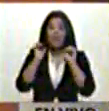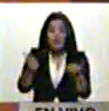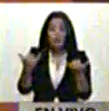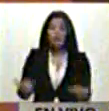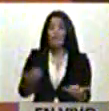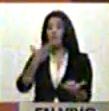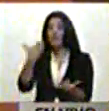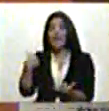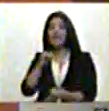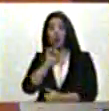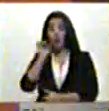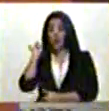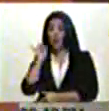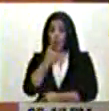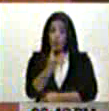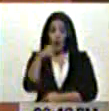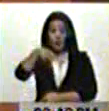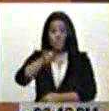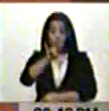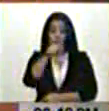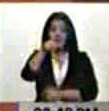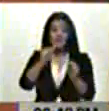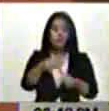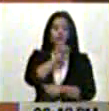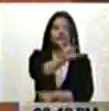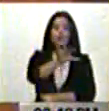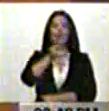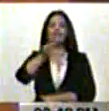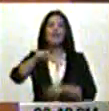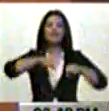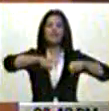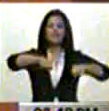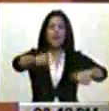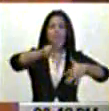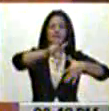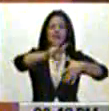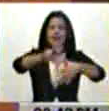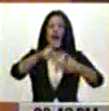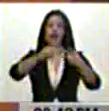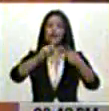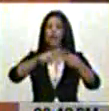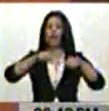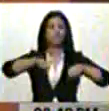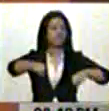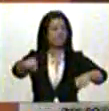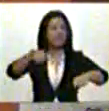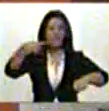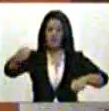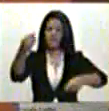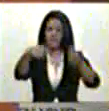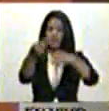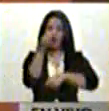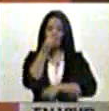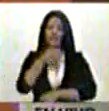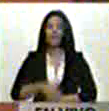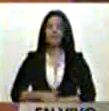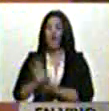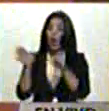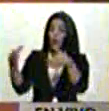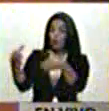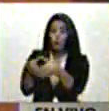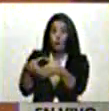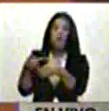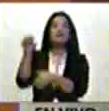la red de abastos Bicentenarios. La efectiva acción de los funcionarios de la Dirección General de Contrainteligencia Militar y del Servicio Bolivariano